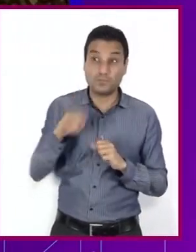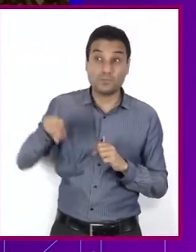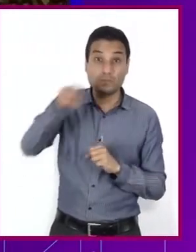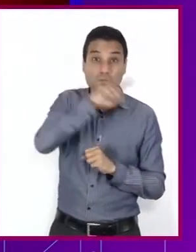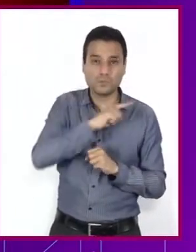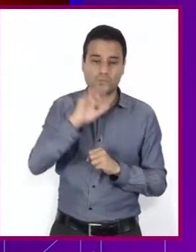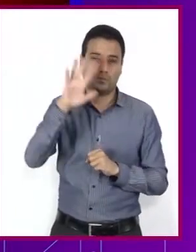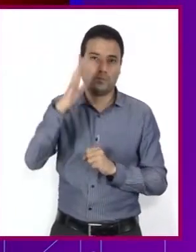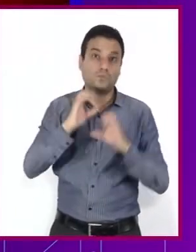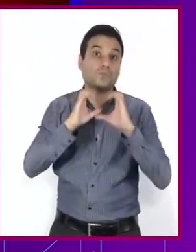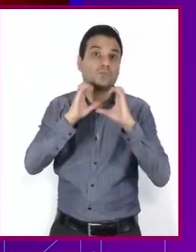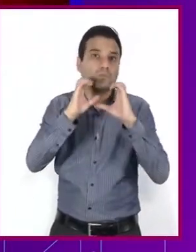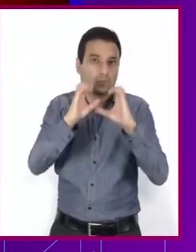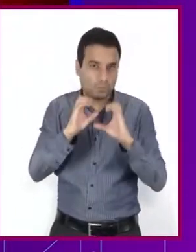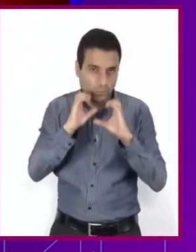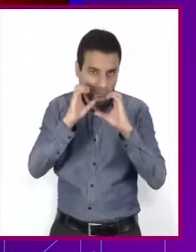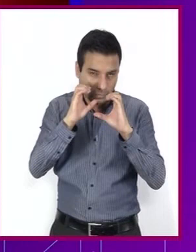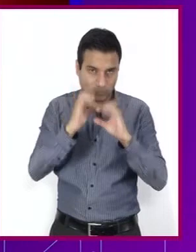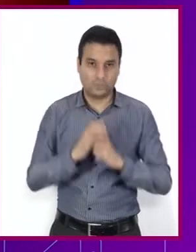alimentar al sol.